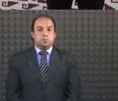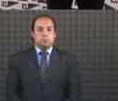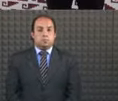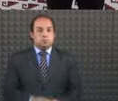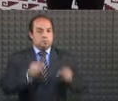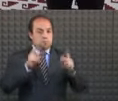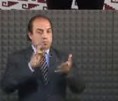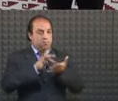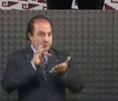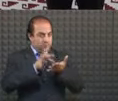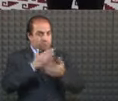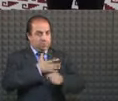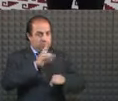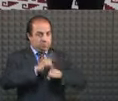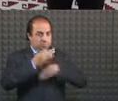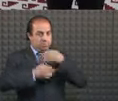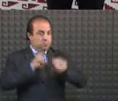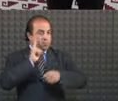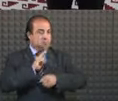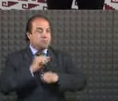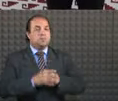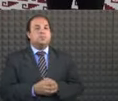Ok, muchas gracias, buen día a todas.